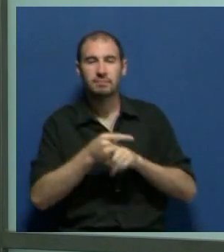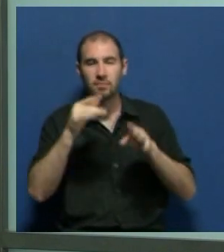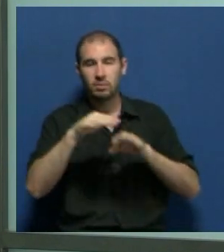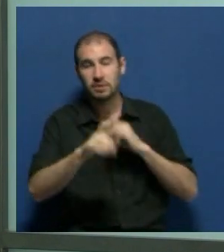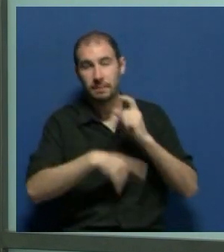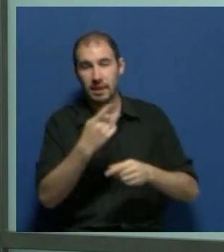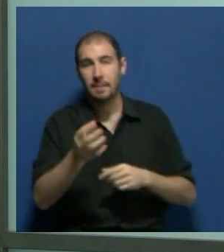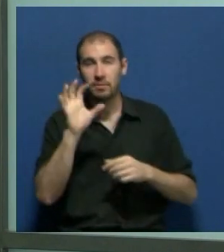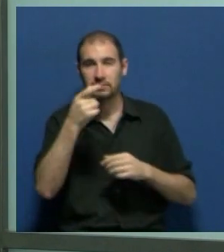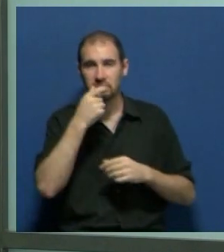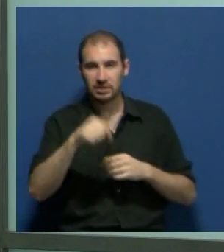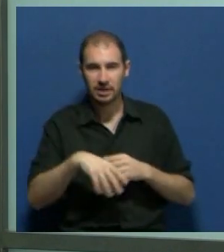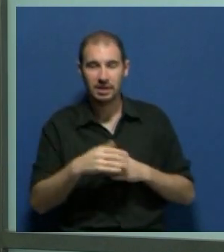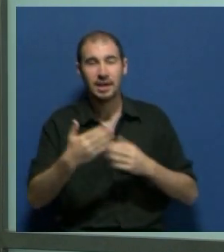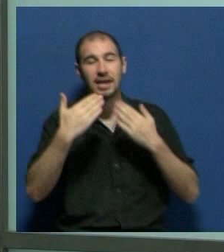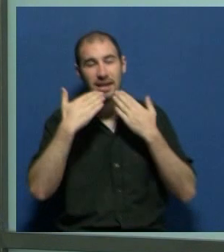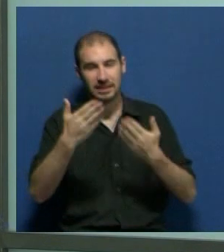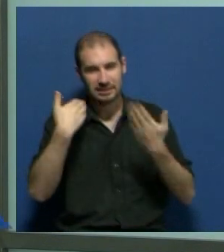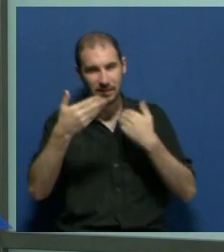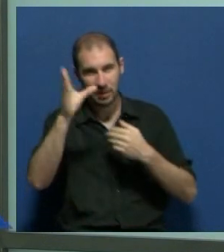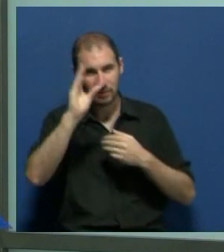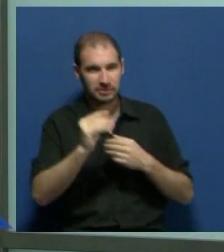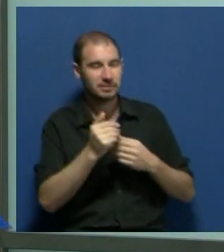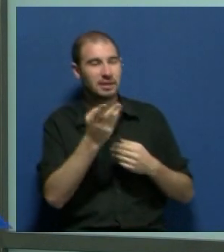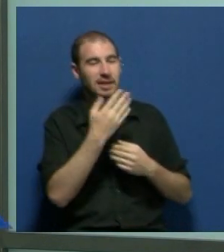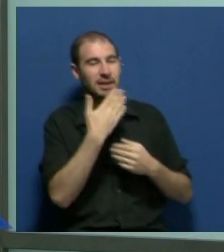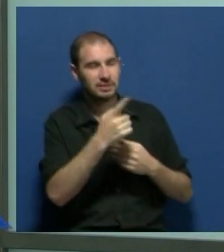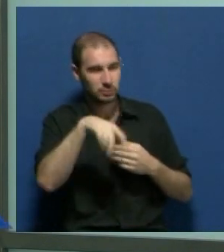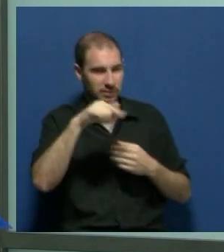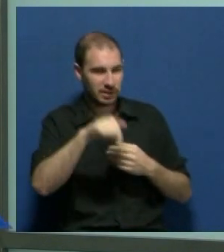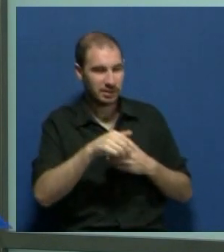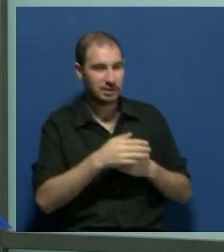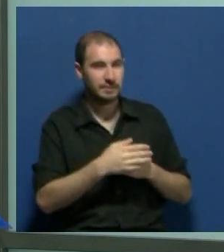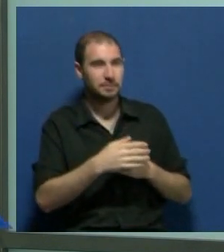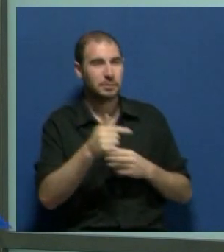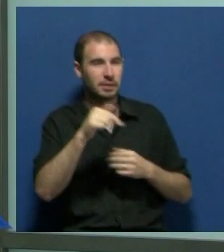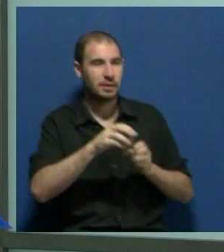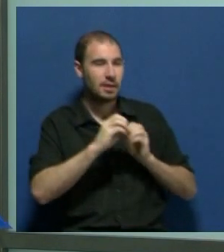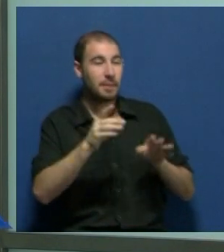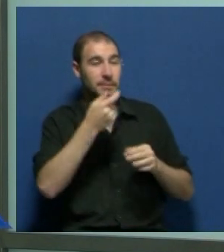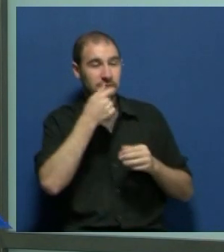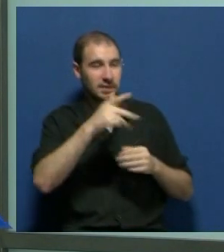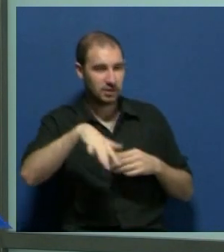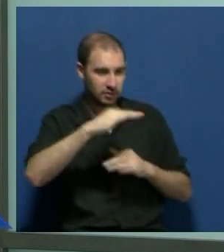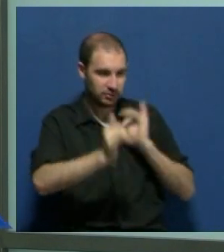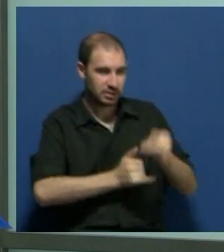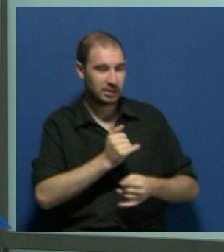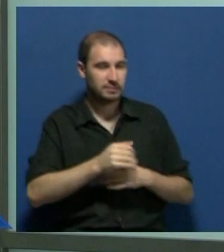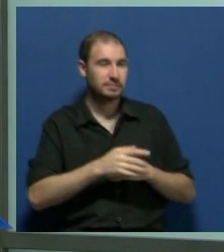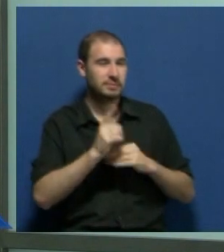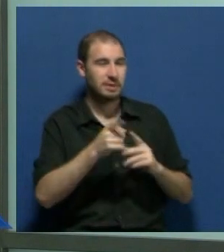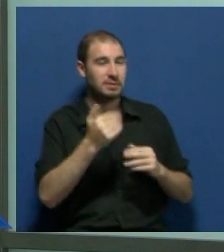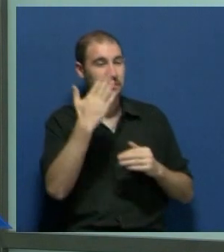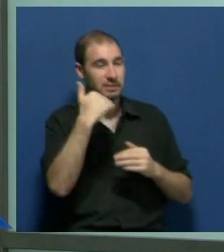movilización mañana en la provincia de Mendoza. Le agradecemos la charla. Buenas noches. No, gracias a ustedes por llegar a la sociedad mendocina y aprovecho también